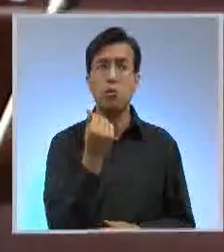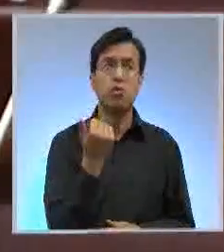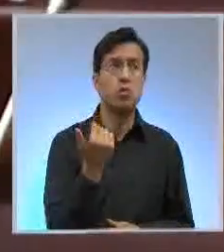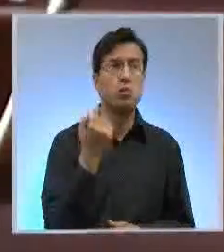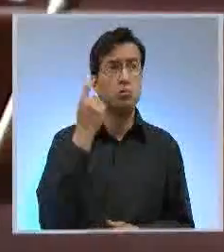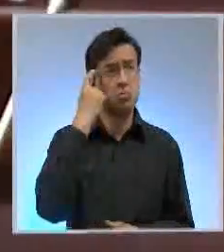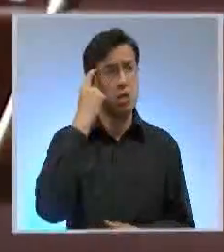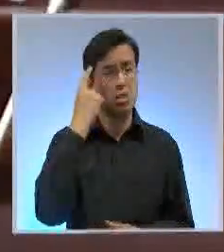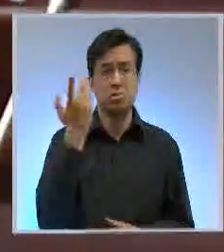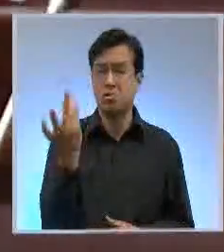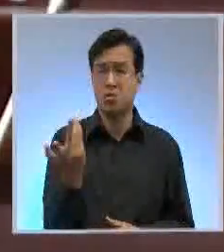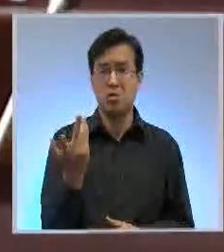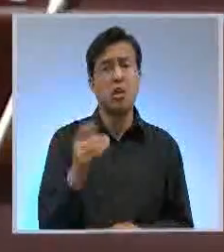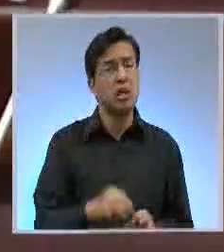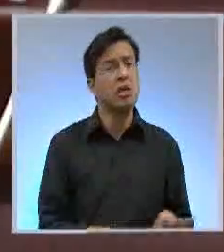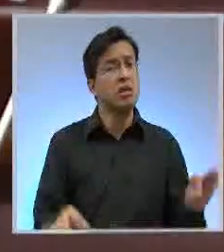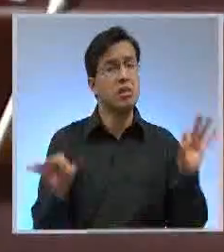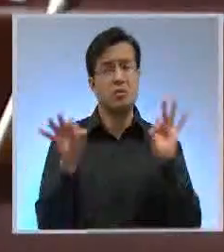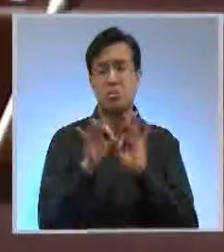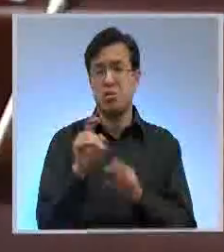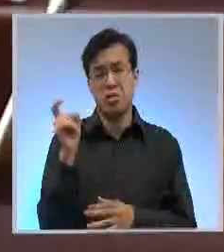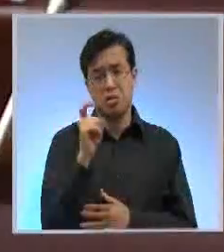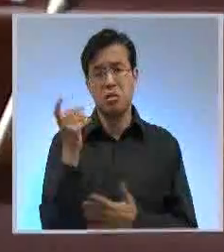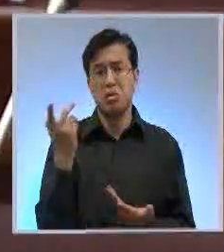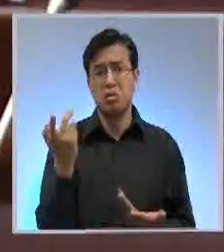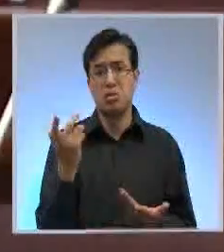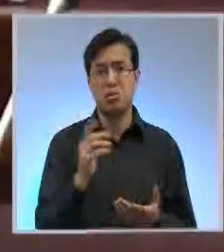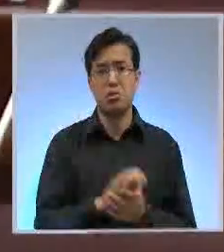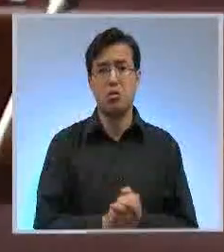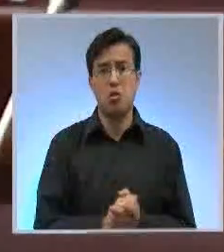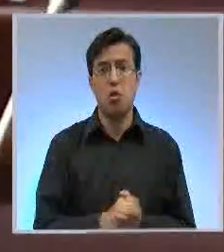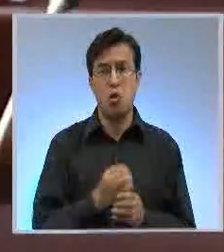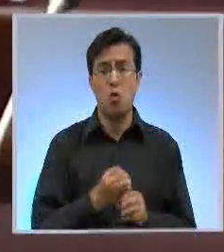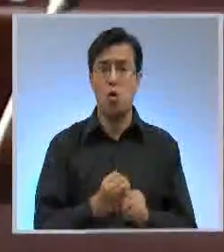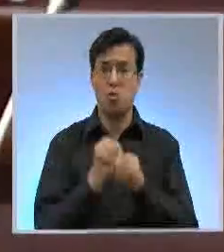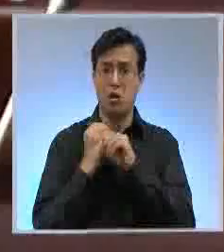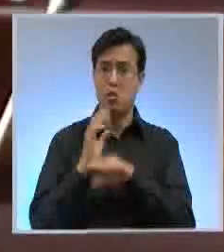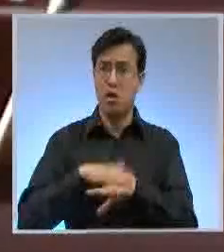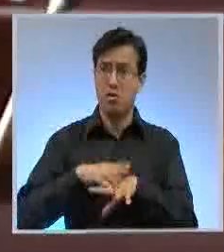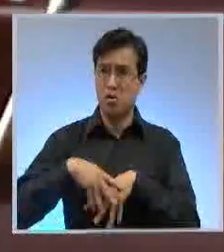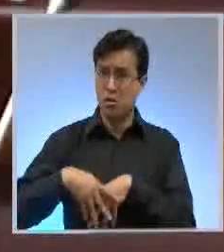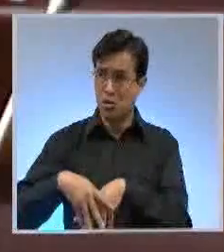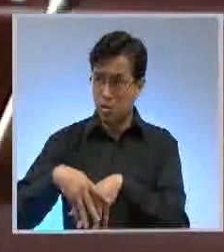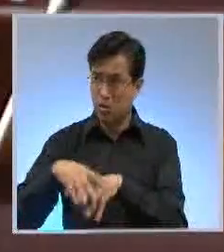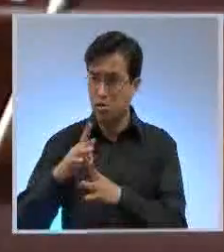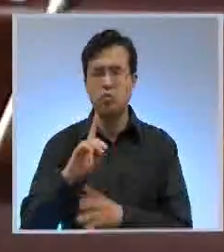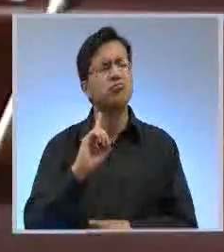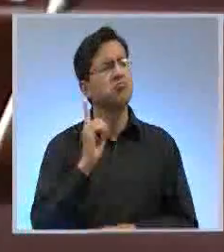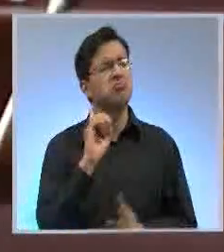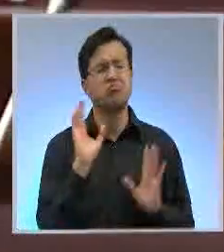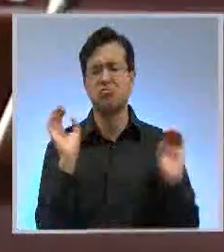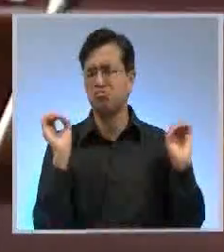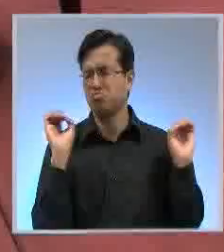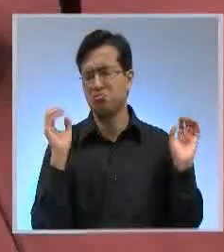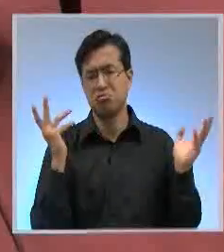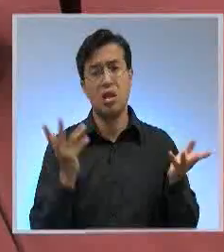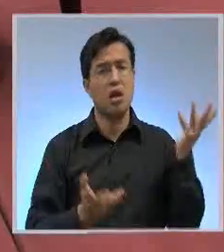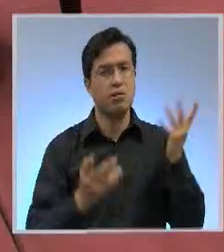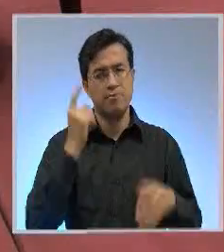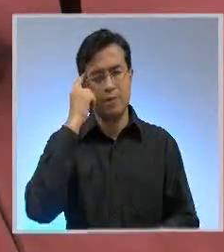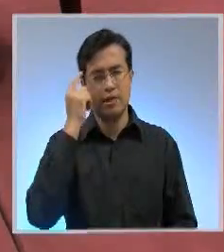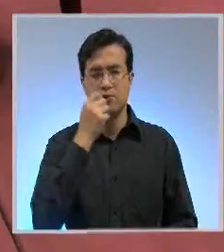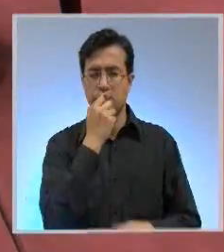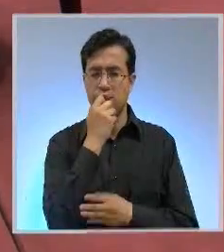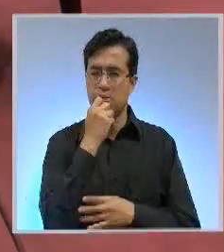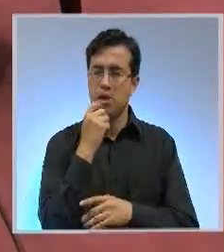sentido este responde también al debate que ha hecho la comisión. La comisión de alguna manera está planteando que se puede eliminar esa